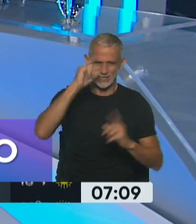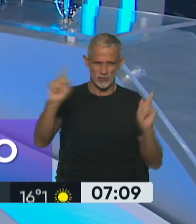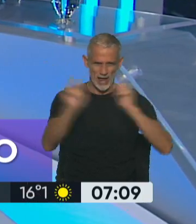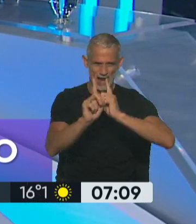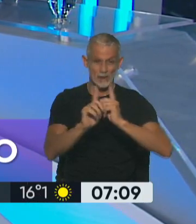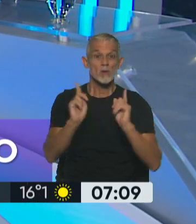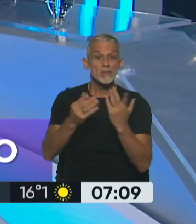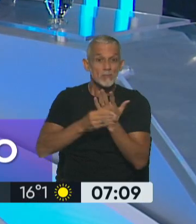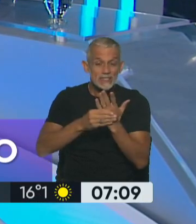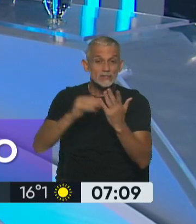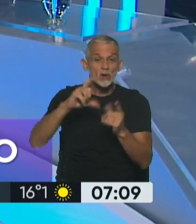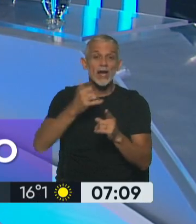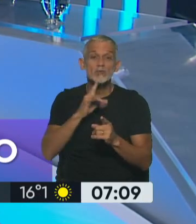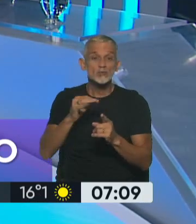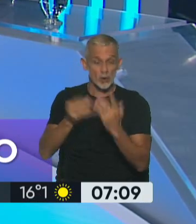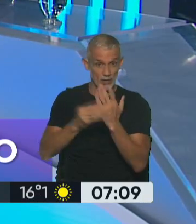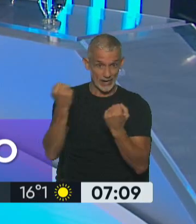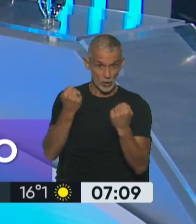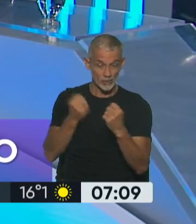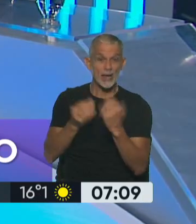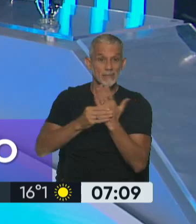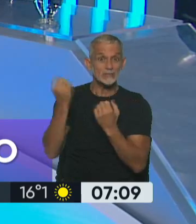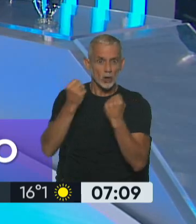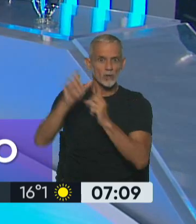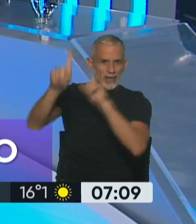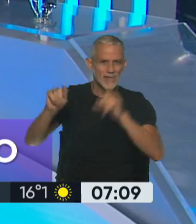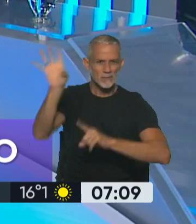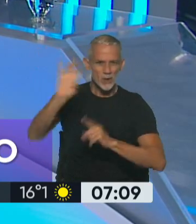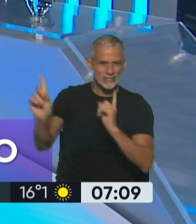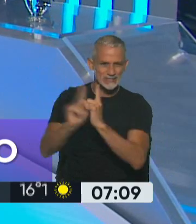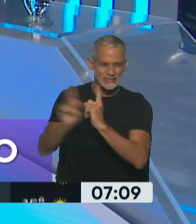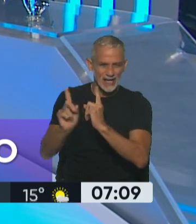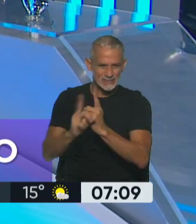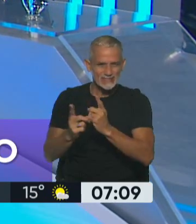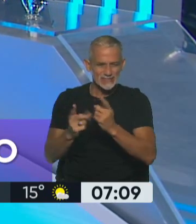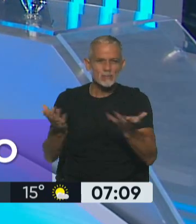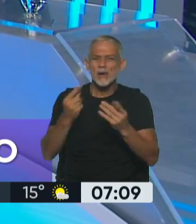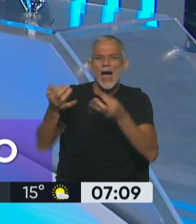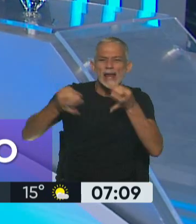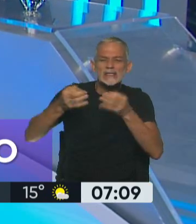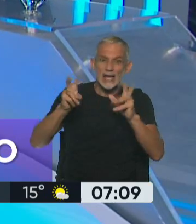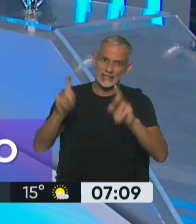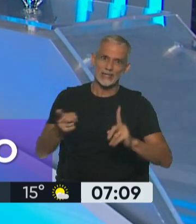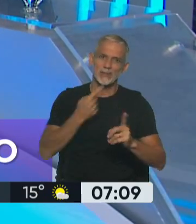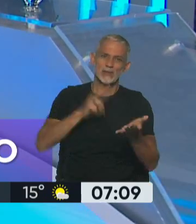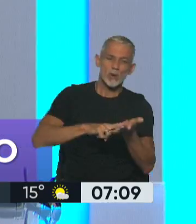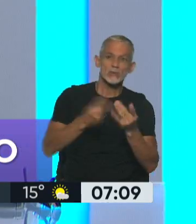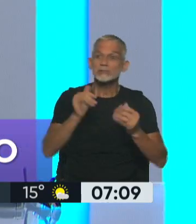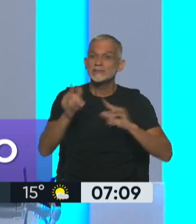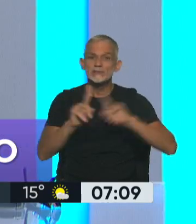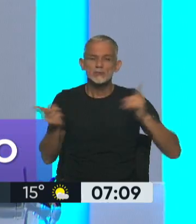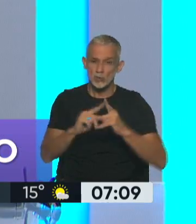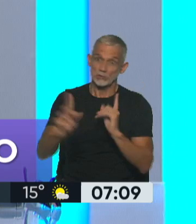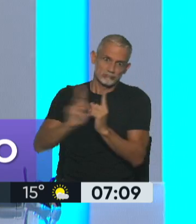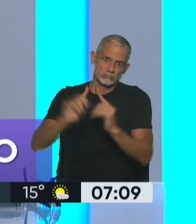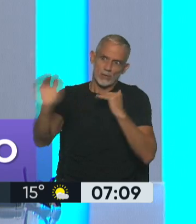el propio ministro Caputo, ministro de Economía, reunió con los ministros de Economía de diferentes provincias. Exactamente. Para analizar esta cuestión, la cuestión fiscal. Van a hablar entre